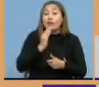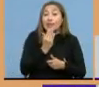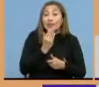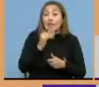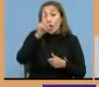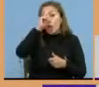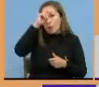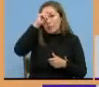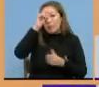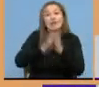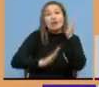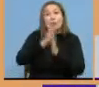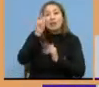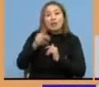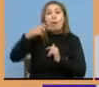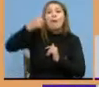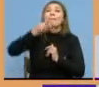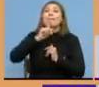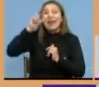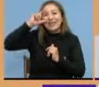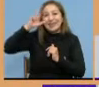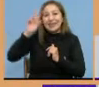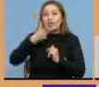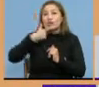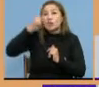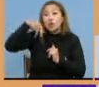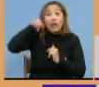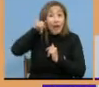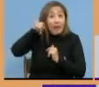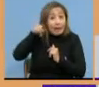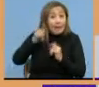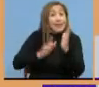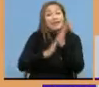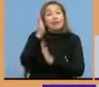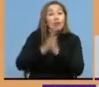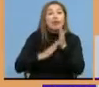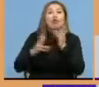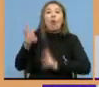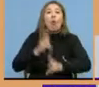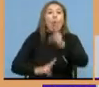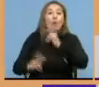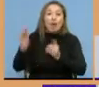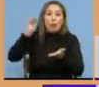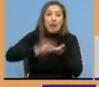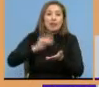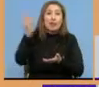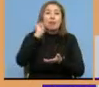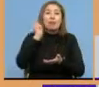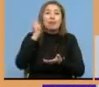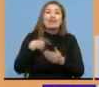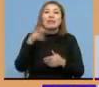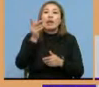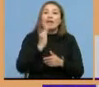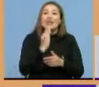hospital paterson recordemos que el hospital paterson ha sido definido con un perfil quirúrgico dentro de lo que es el plan entendemos en el mes de abril un total de